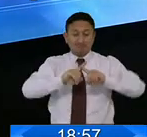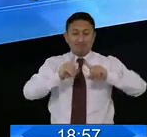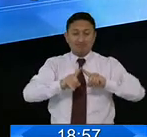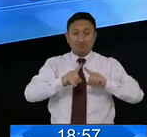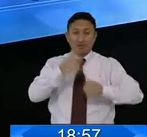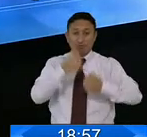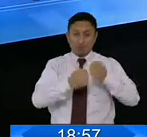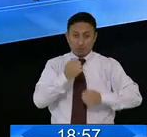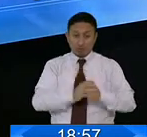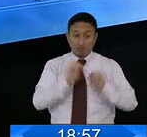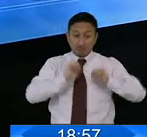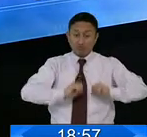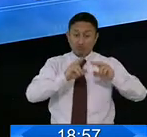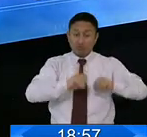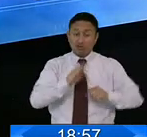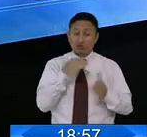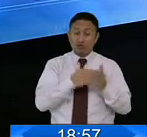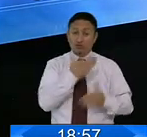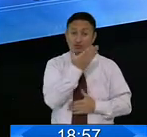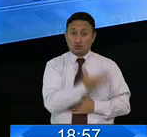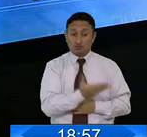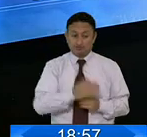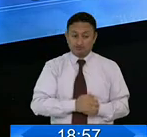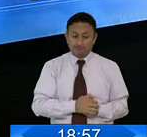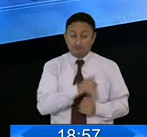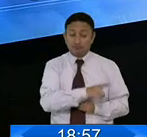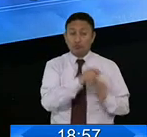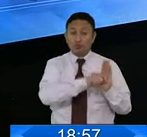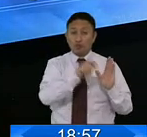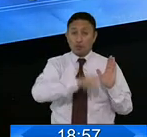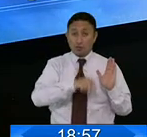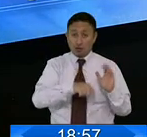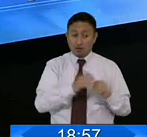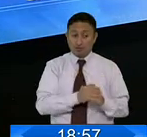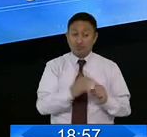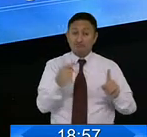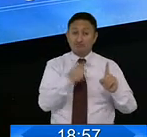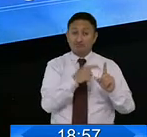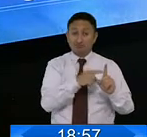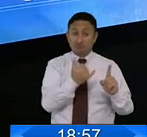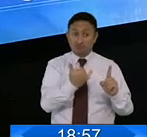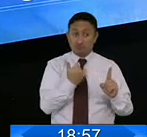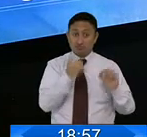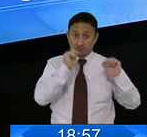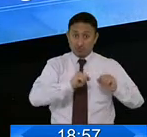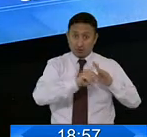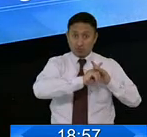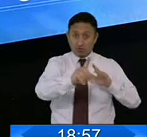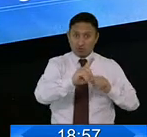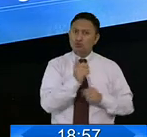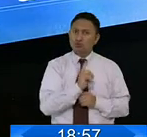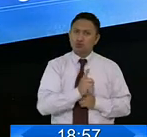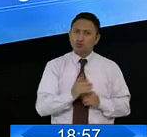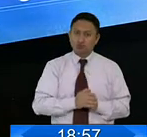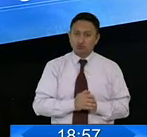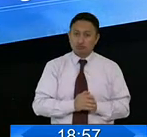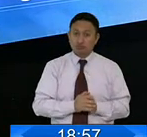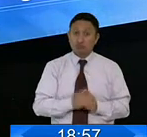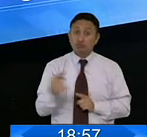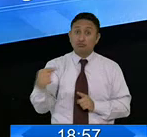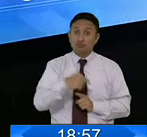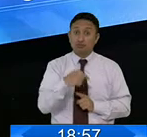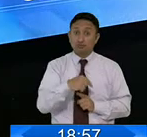su contra. Según su abogado, Salcedo no pretendía fugar del país. Además, no estaría en condiciones